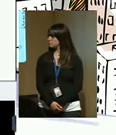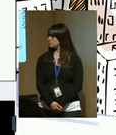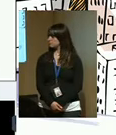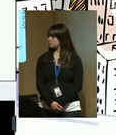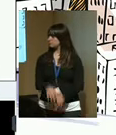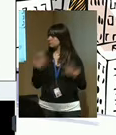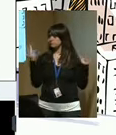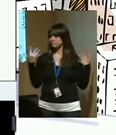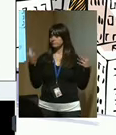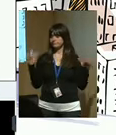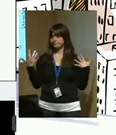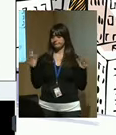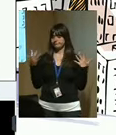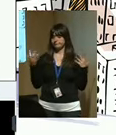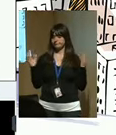Muy bien.